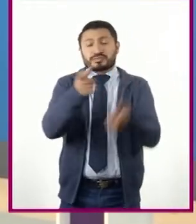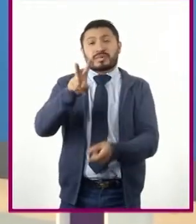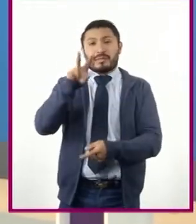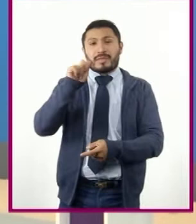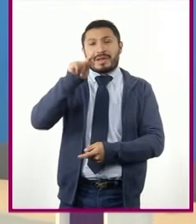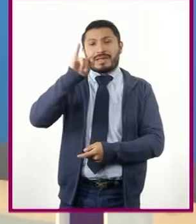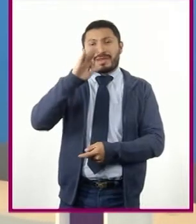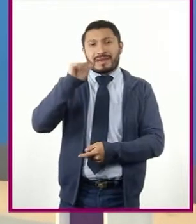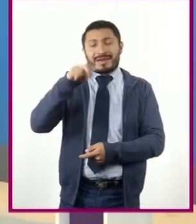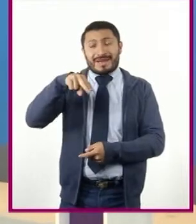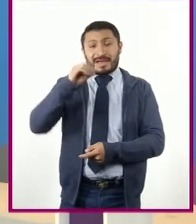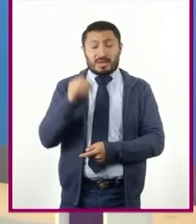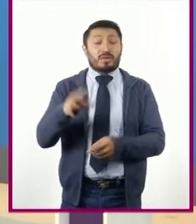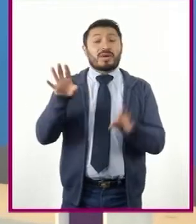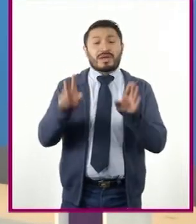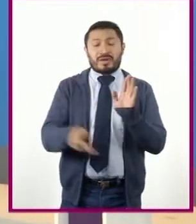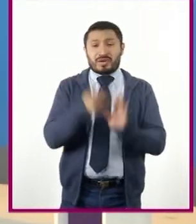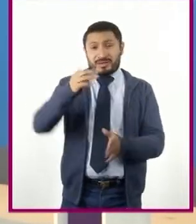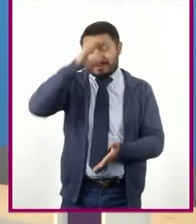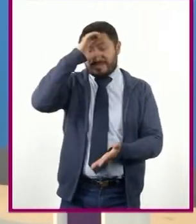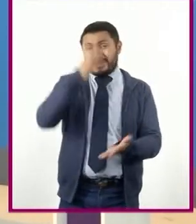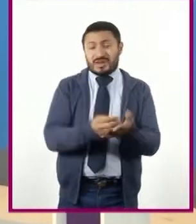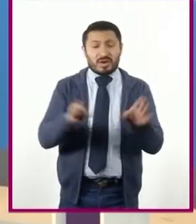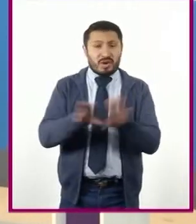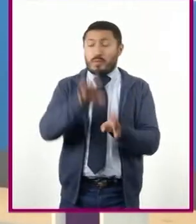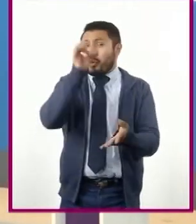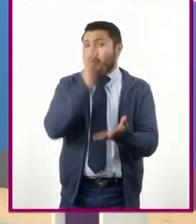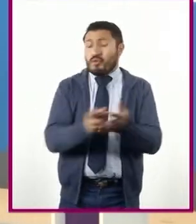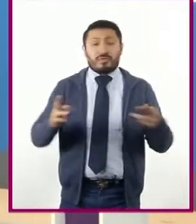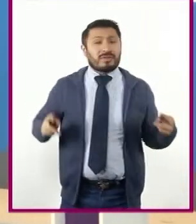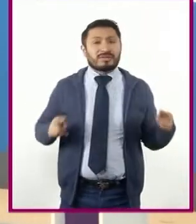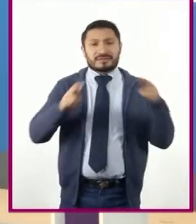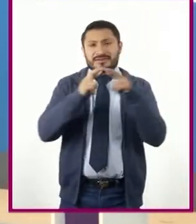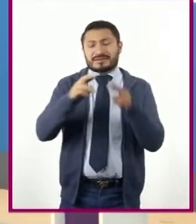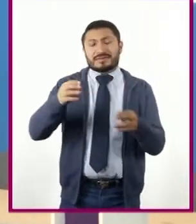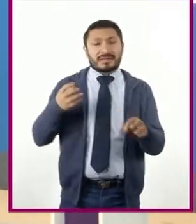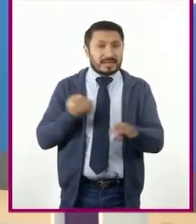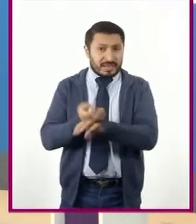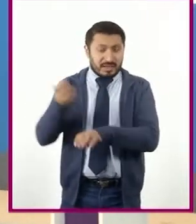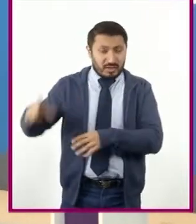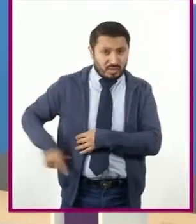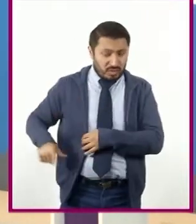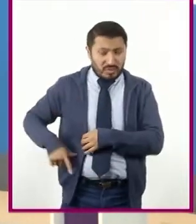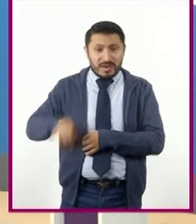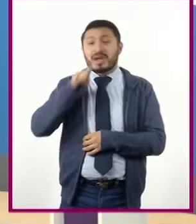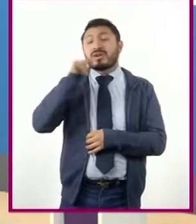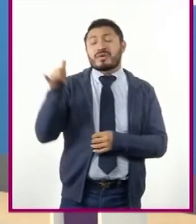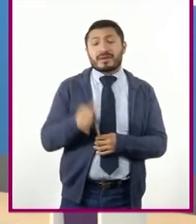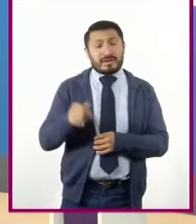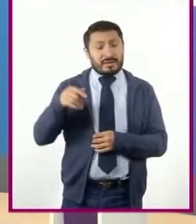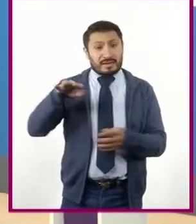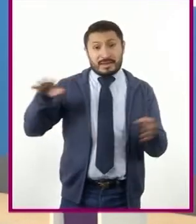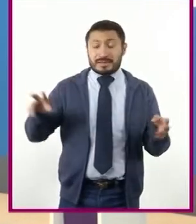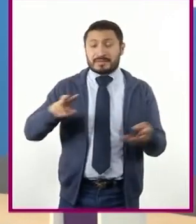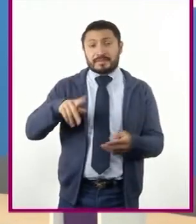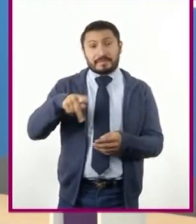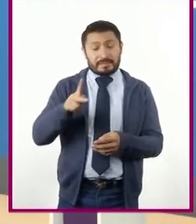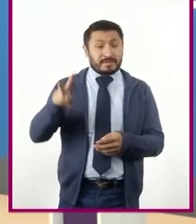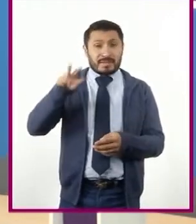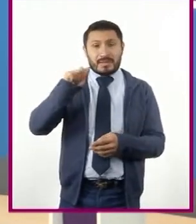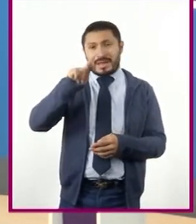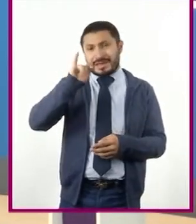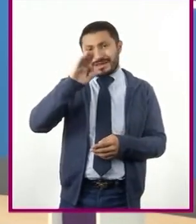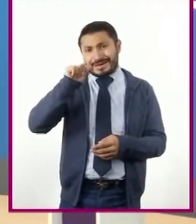Vaticano y restableció el catolicismo como la única religión del Estado italiano. A cambio, el Vaticano exhortó a